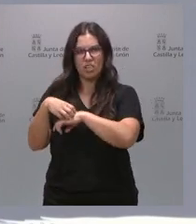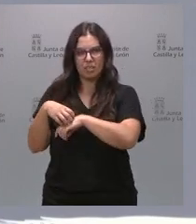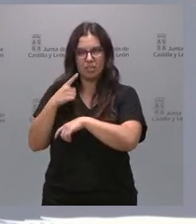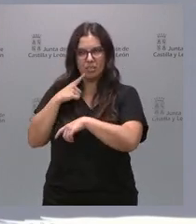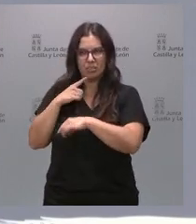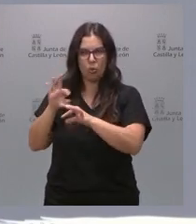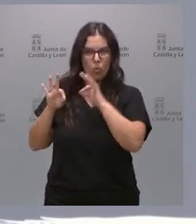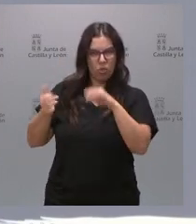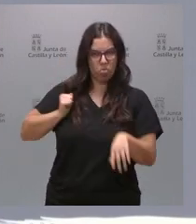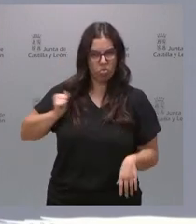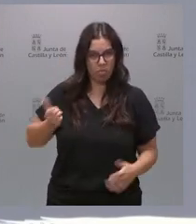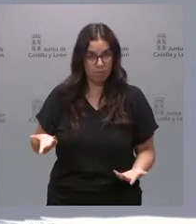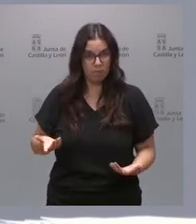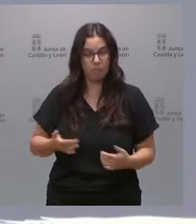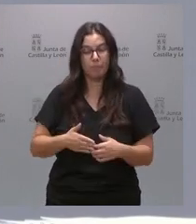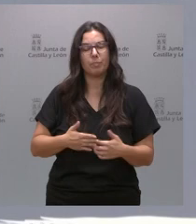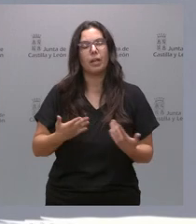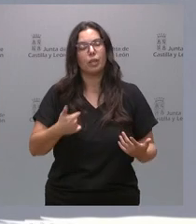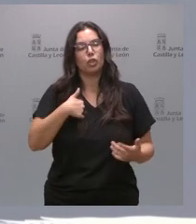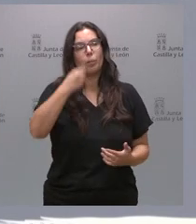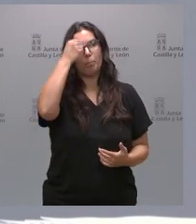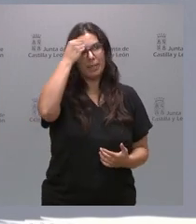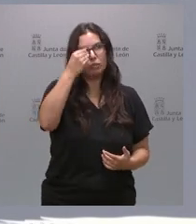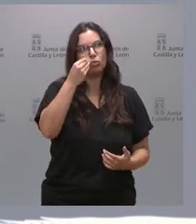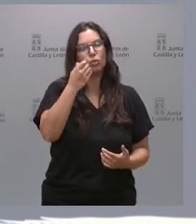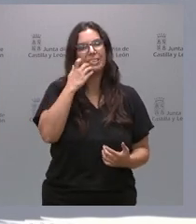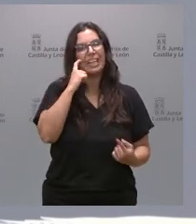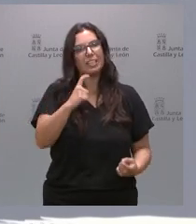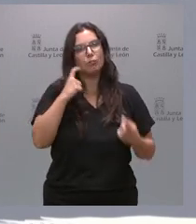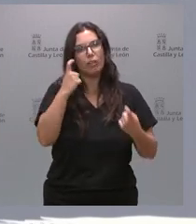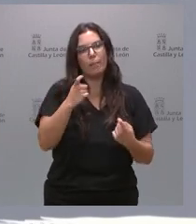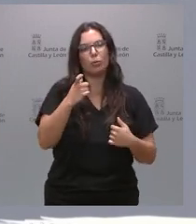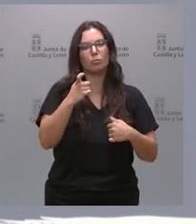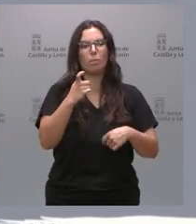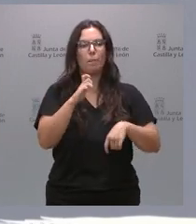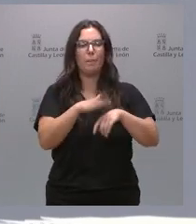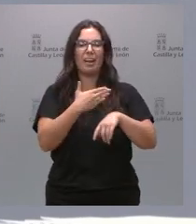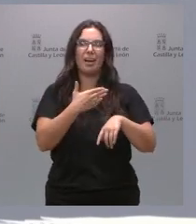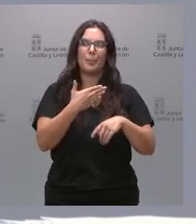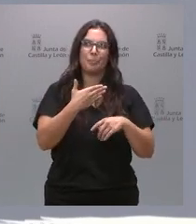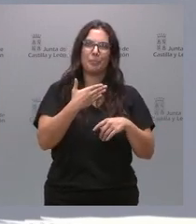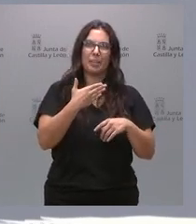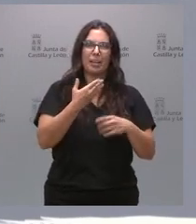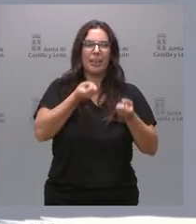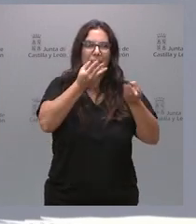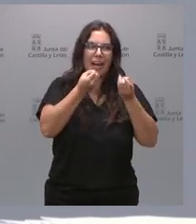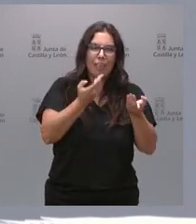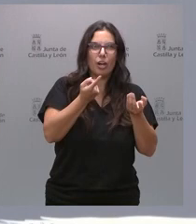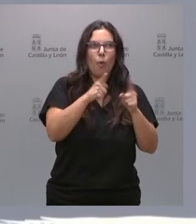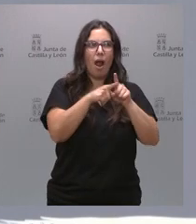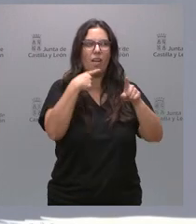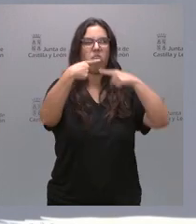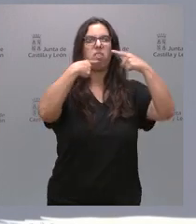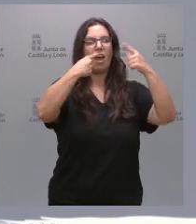Pues yo creo que si hacemos un esfuerzo por rebajar la intensidad de las declaraciones y de los